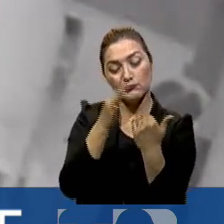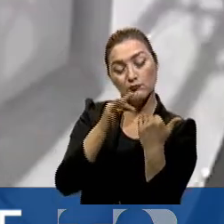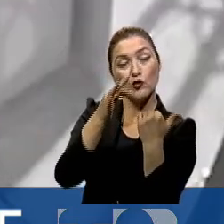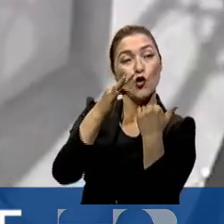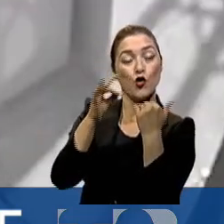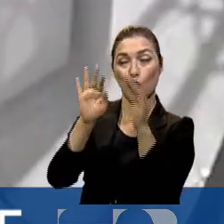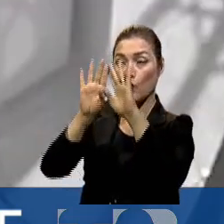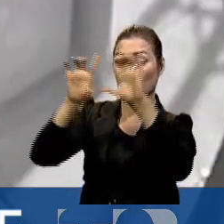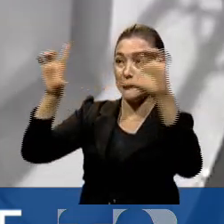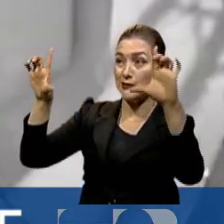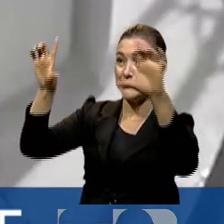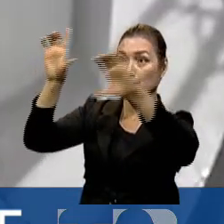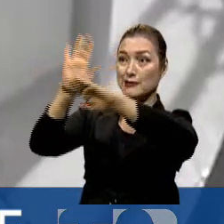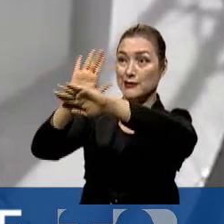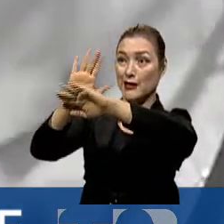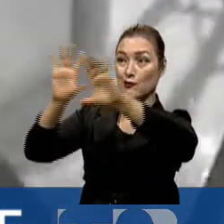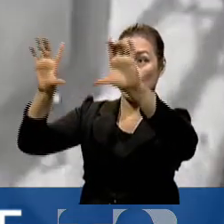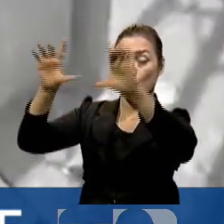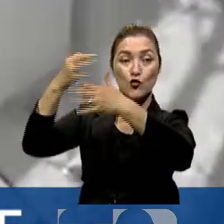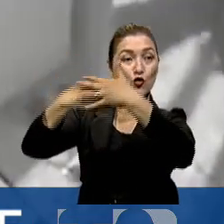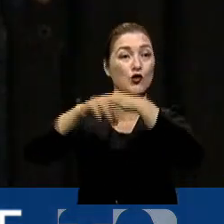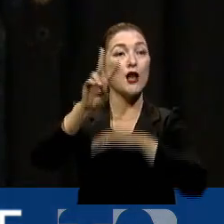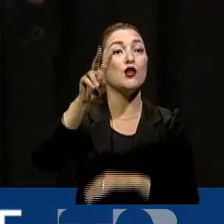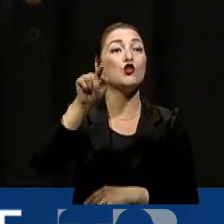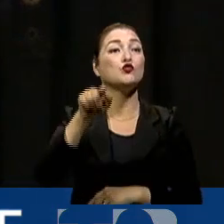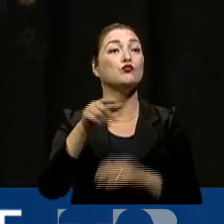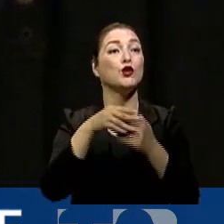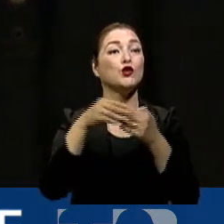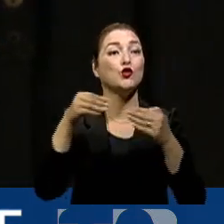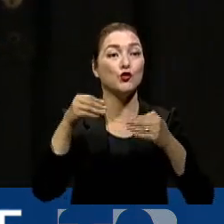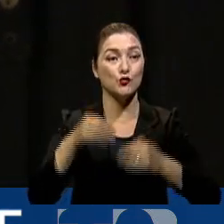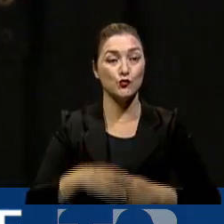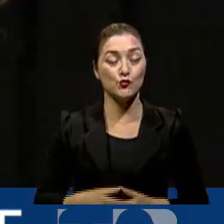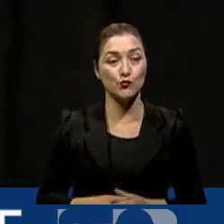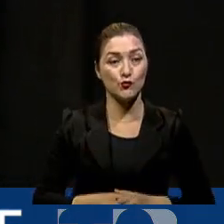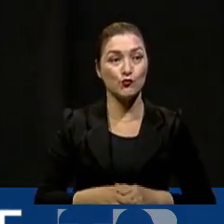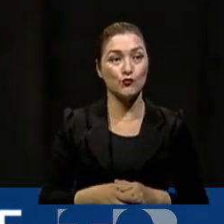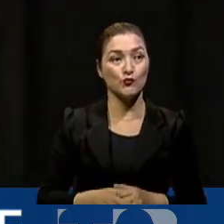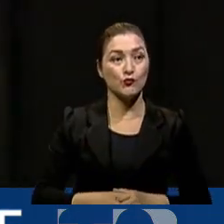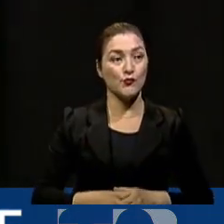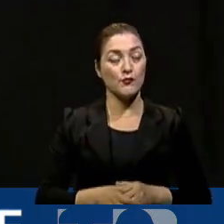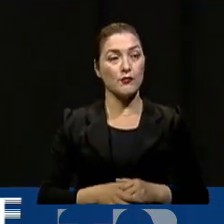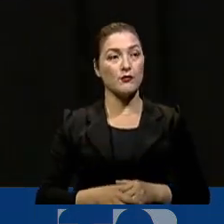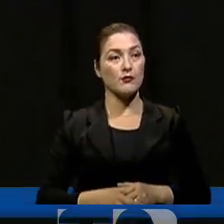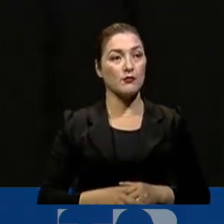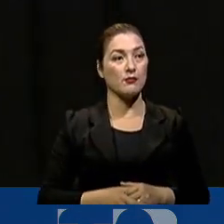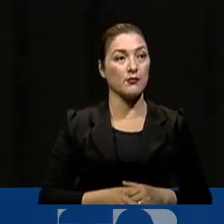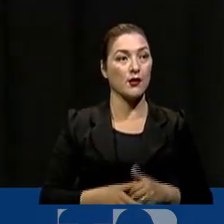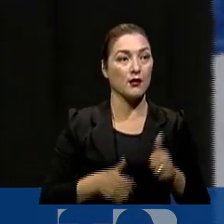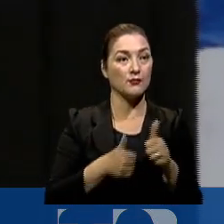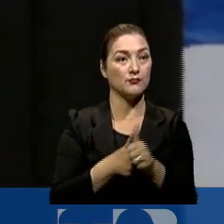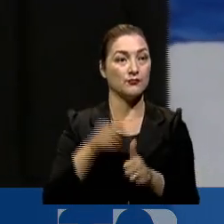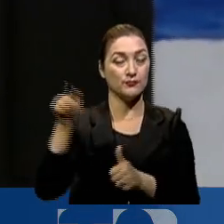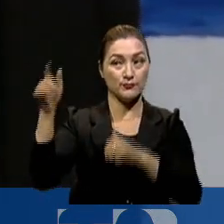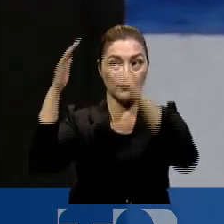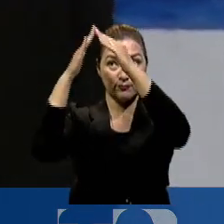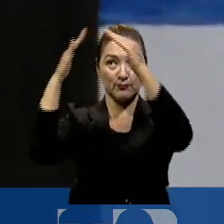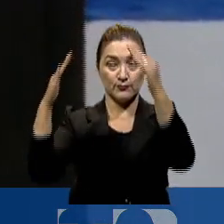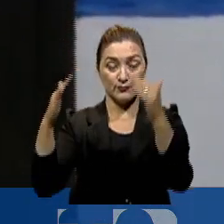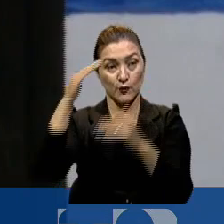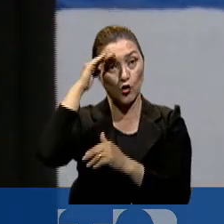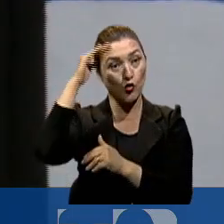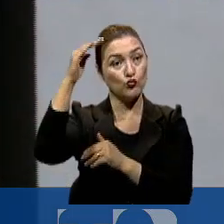un televisor. La suma asciende a $2,000. A pocos metros del lugar de los hechos se encuentra esta unidad de